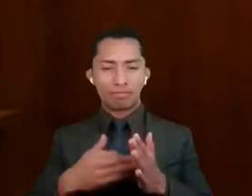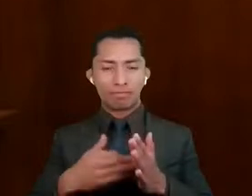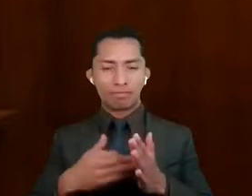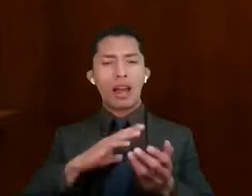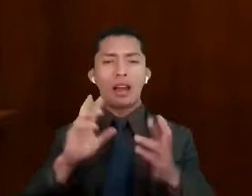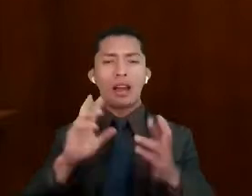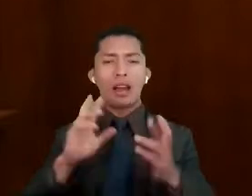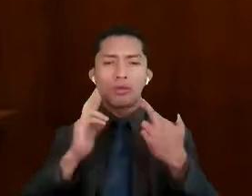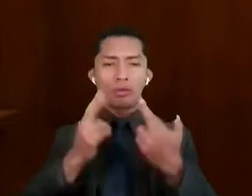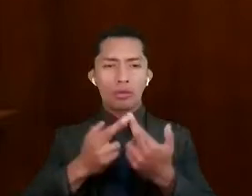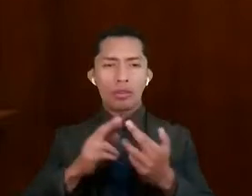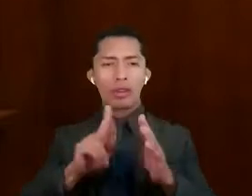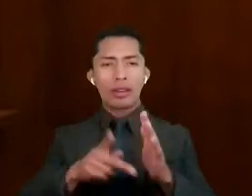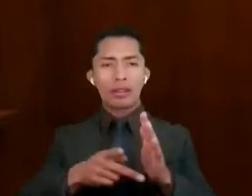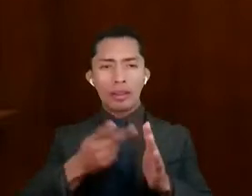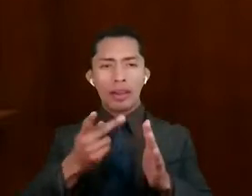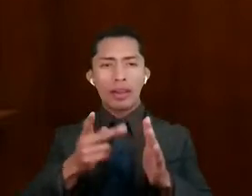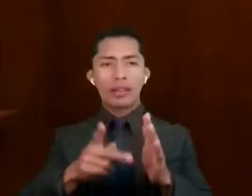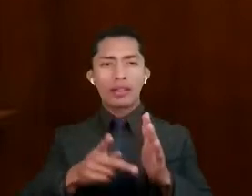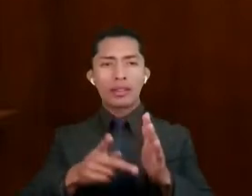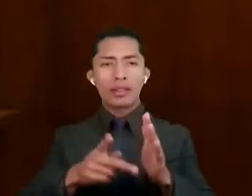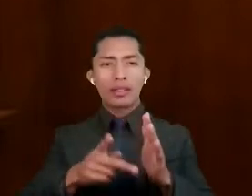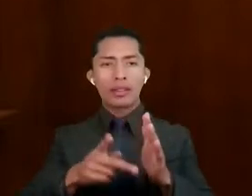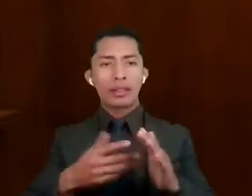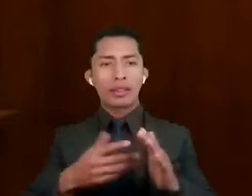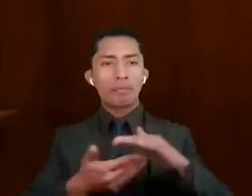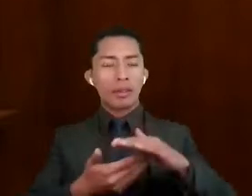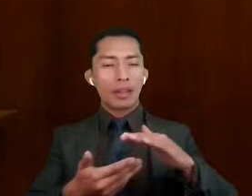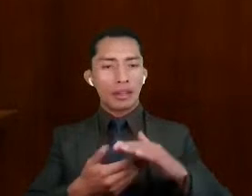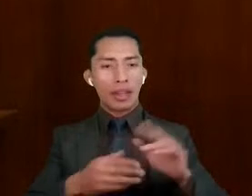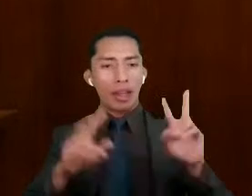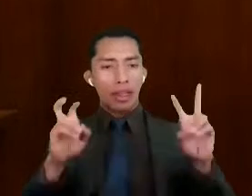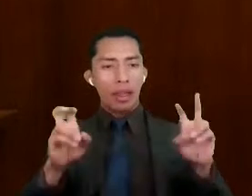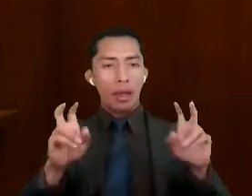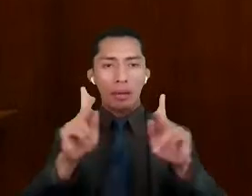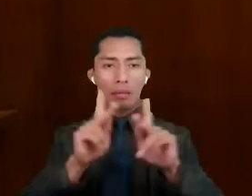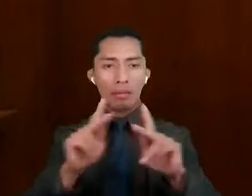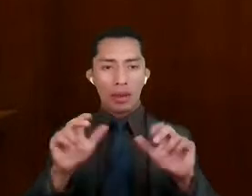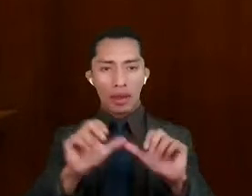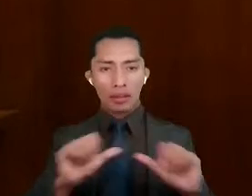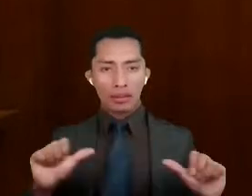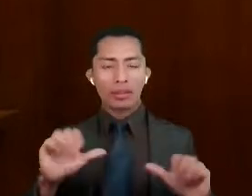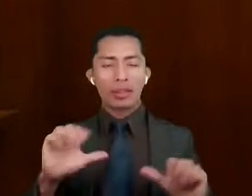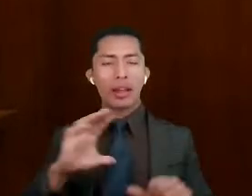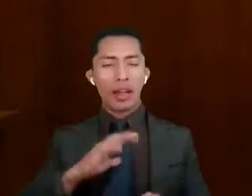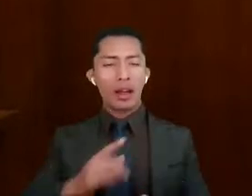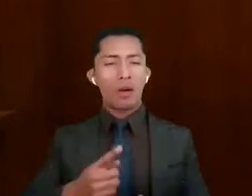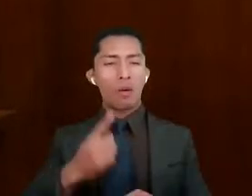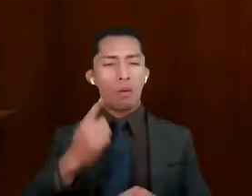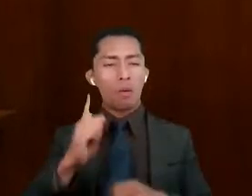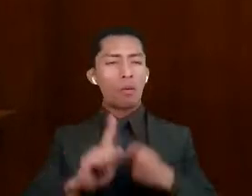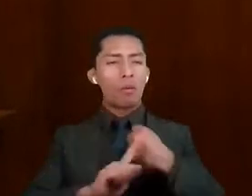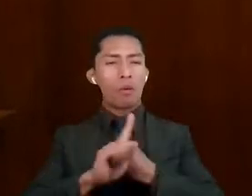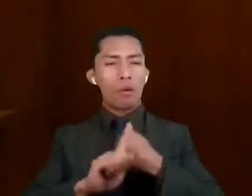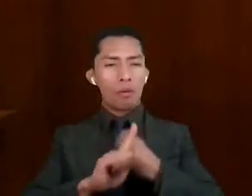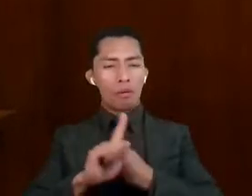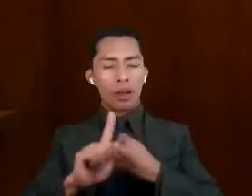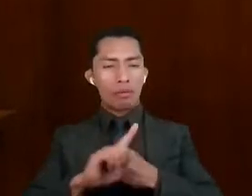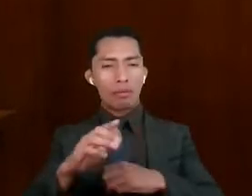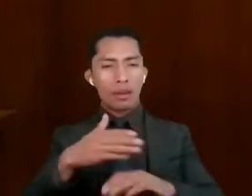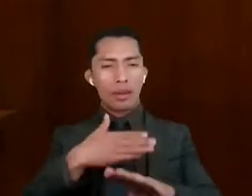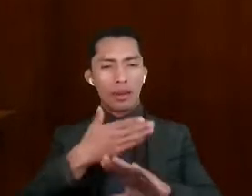celebradas en las mesas por la paz, se ha tocado uno de los problemas que más daño causa a las y a